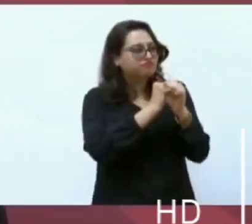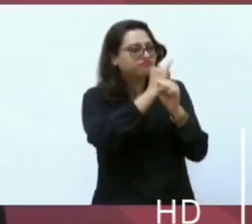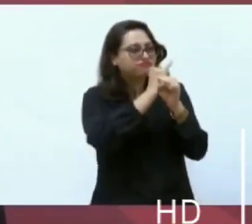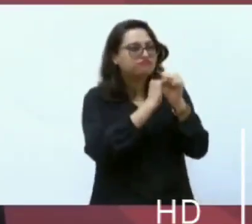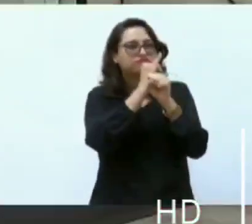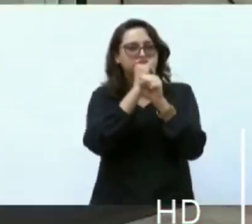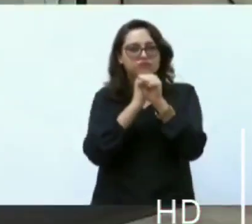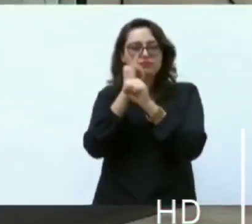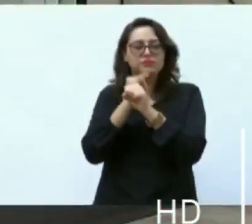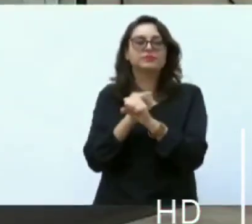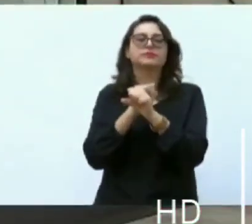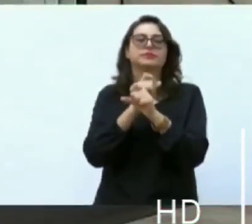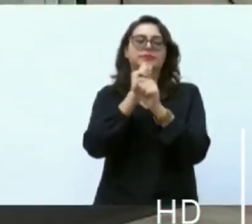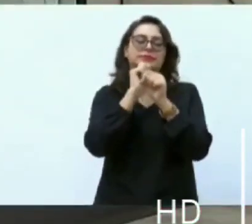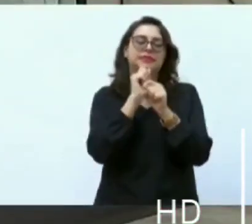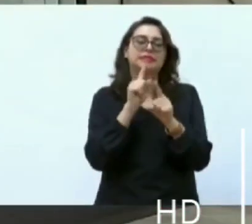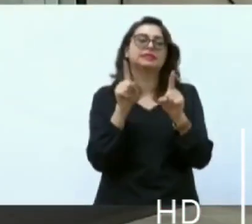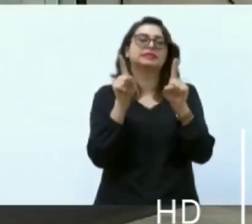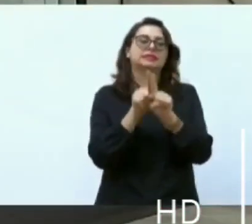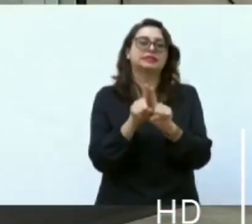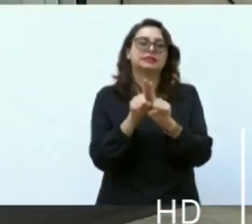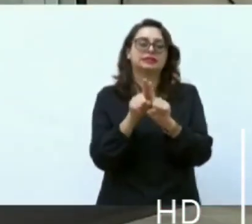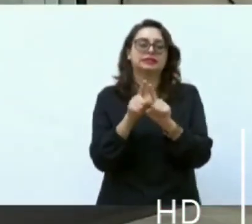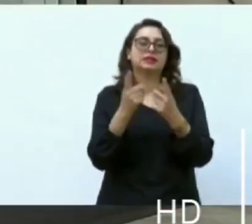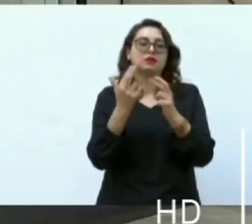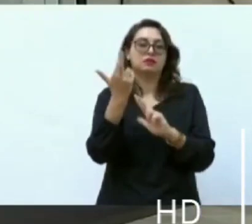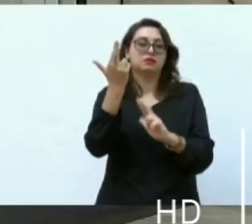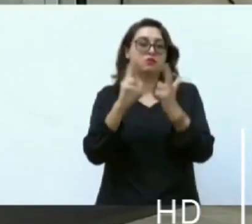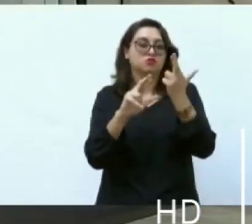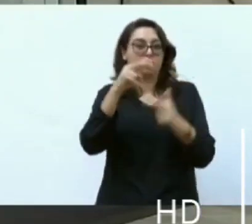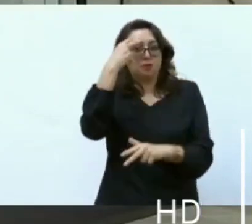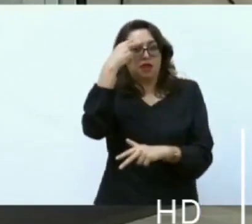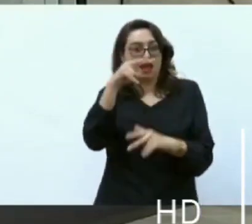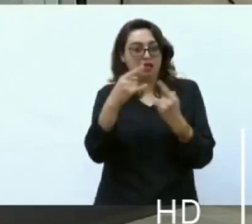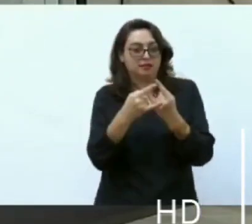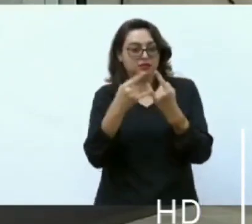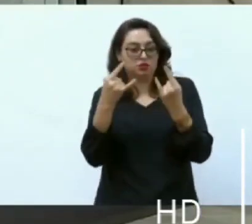historia de la Revolución Mexicana,